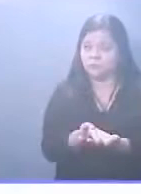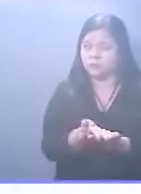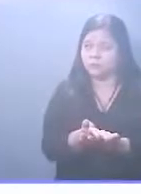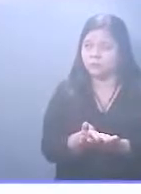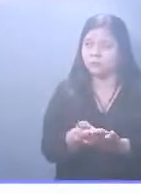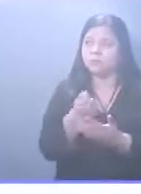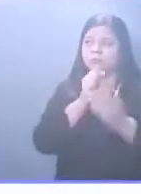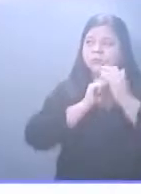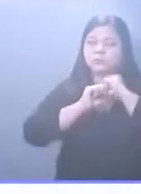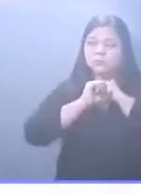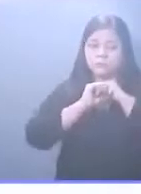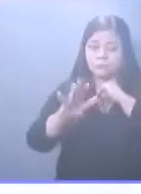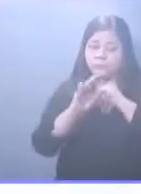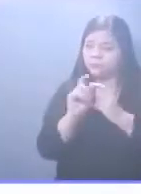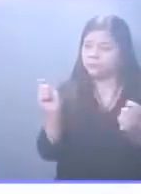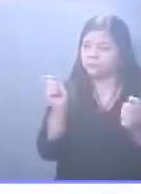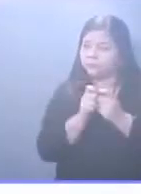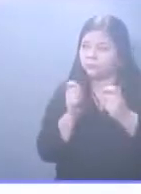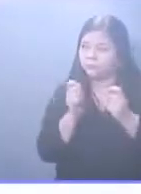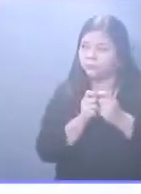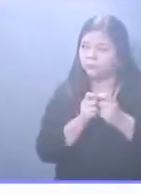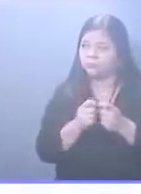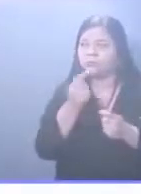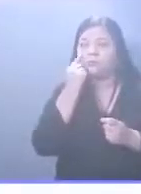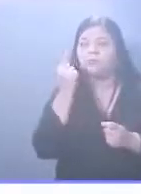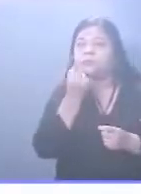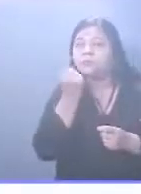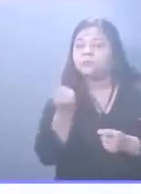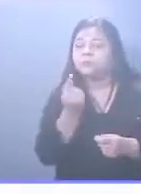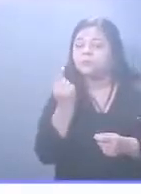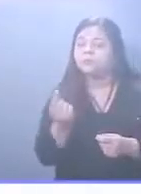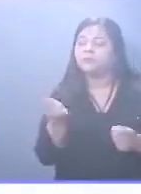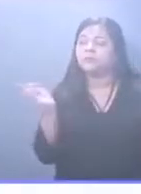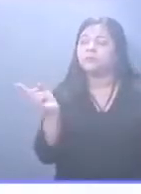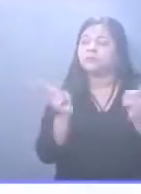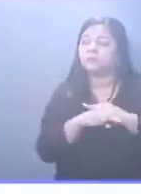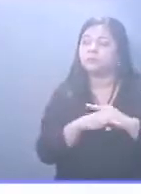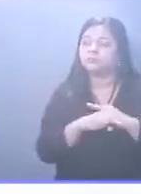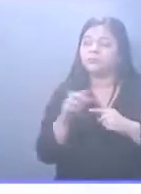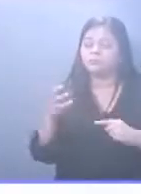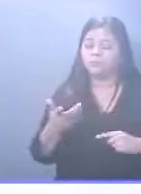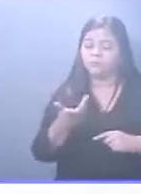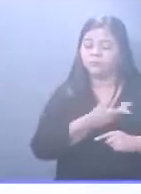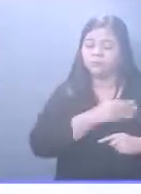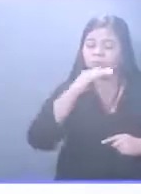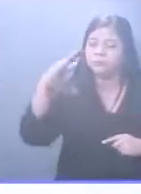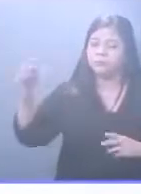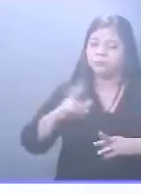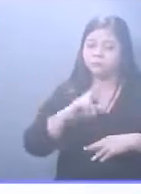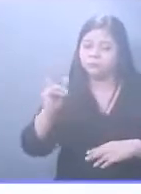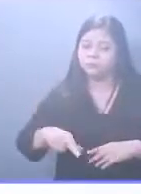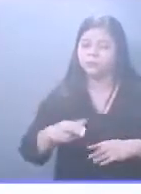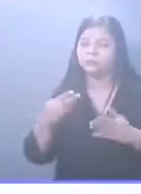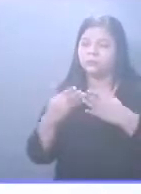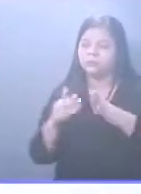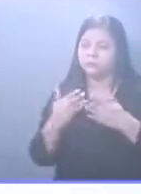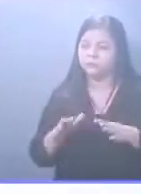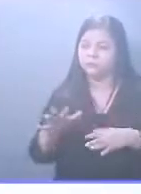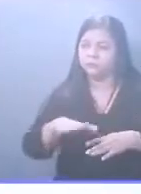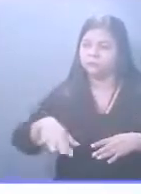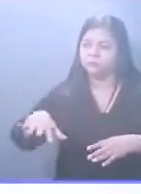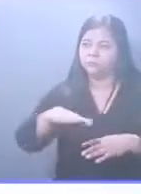con mensajes concretos que busquen transformar la realidad del país y de los diferentes